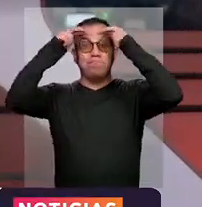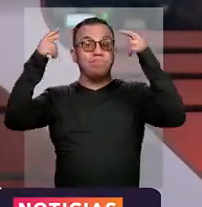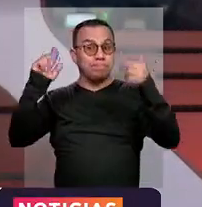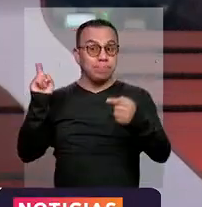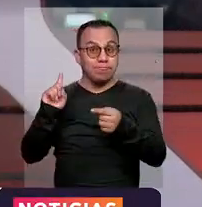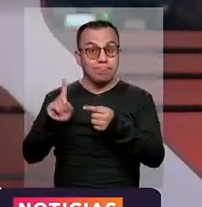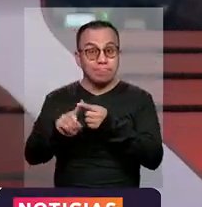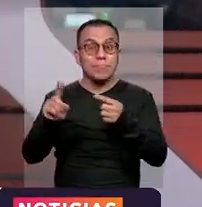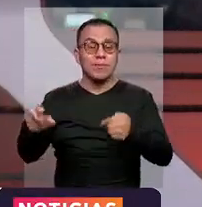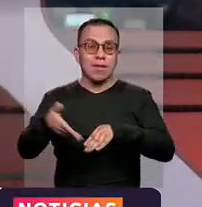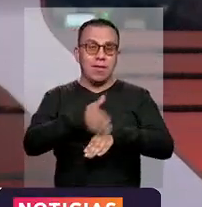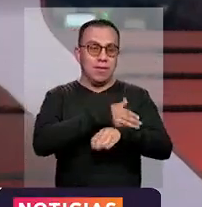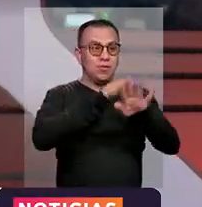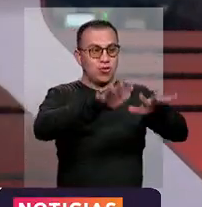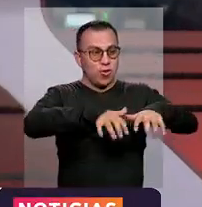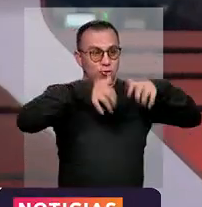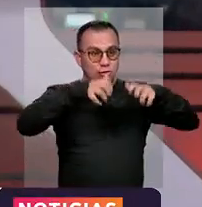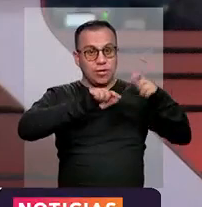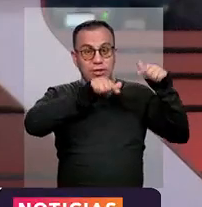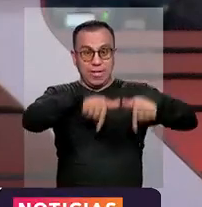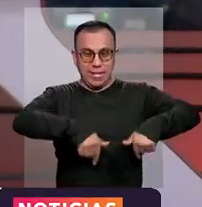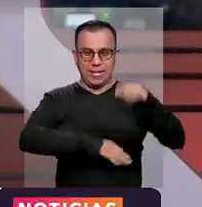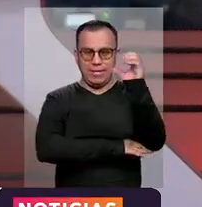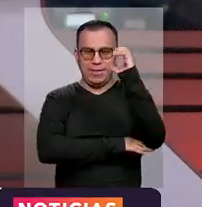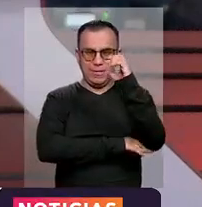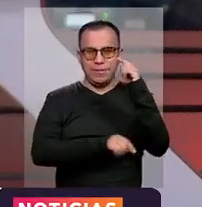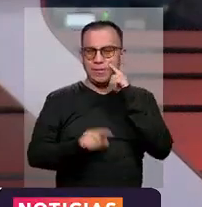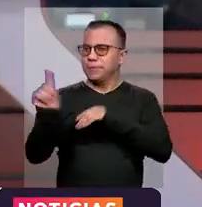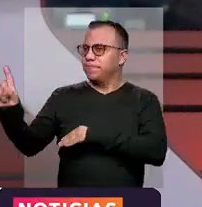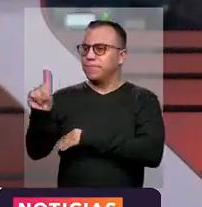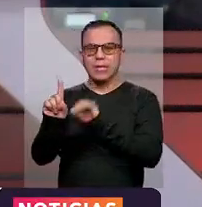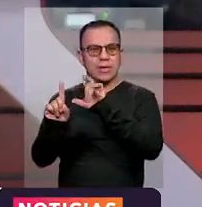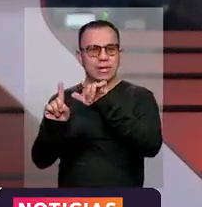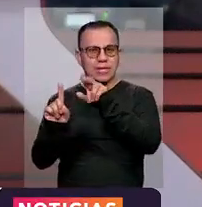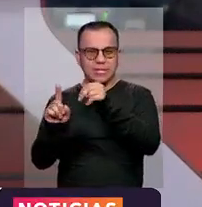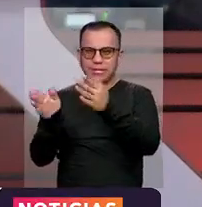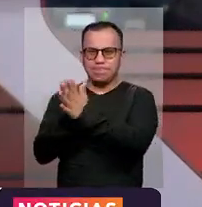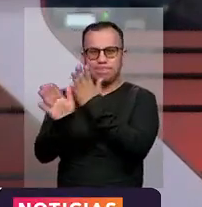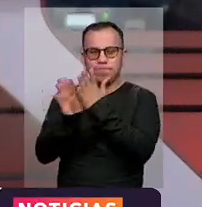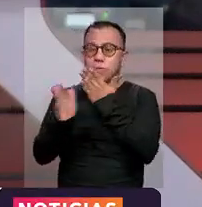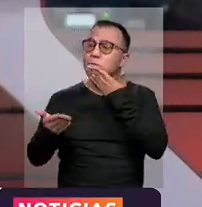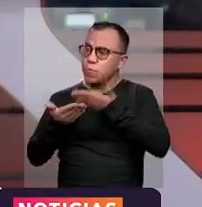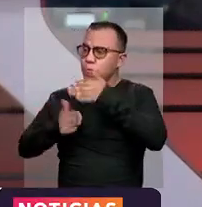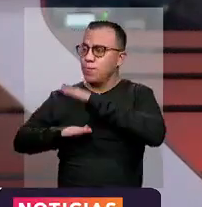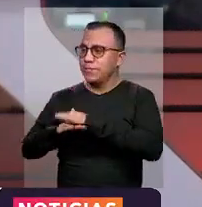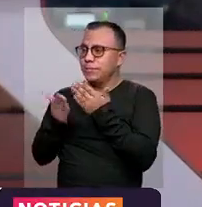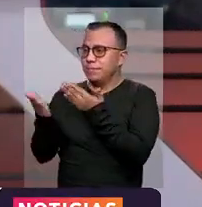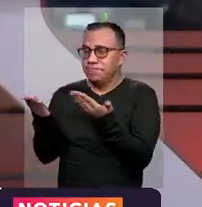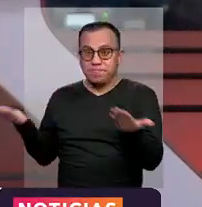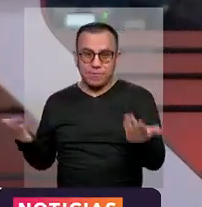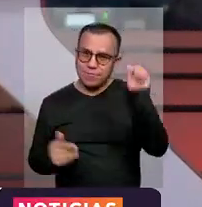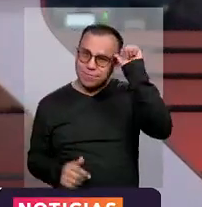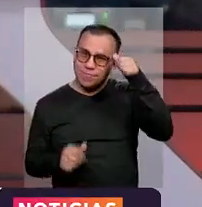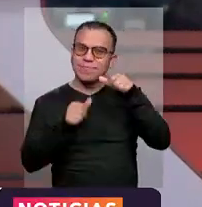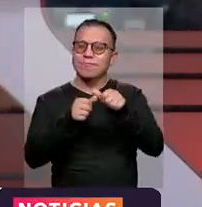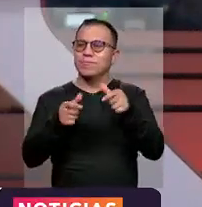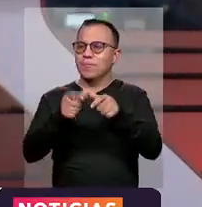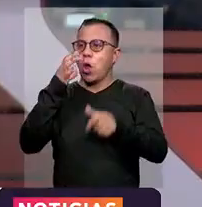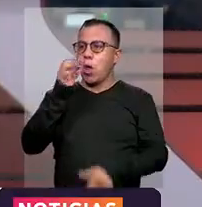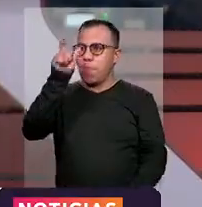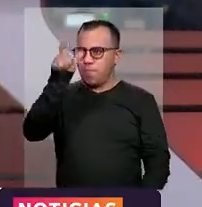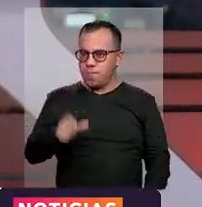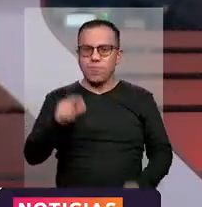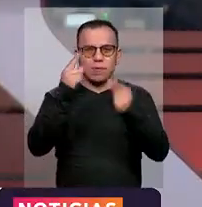de algunos de sus conciertos de los que hizo aquí en el país christian león se encuentra allí cristian muy buenas tardes y qué recuerdos hay del gran